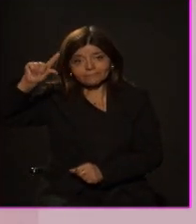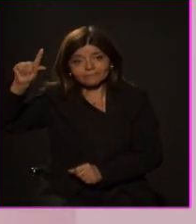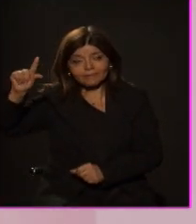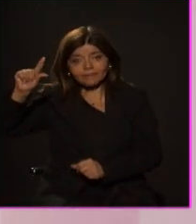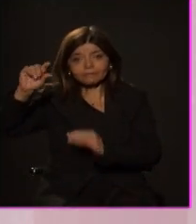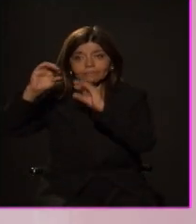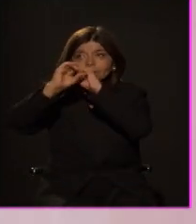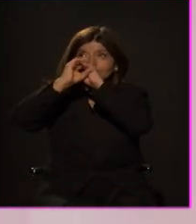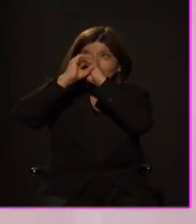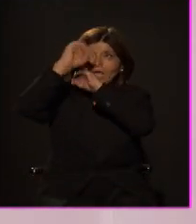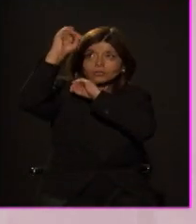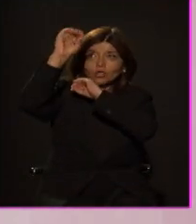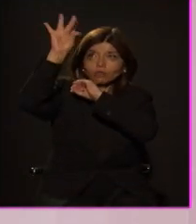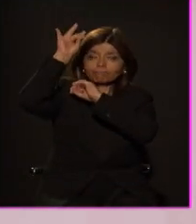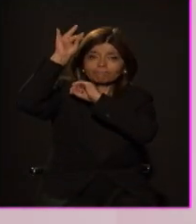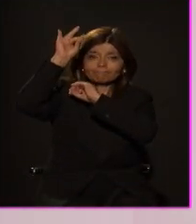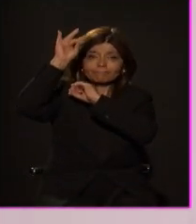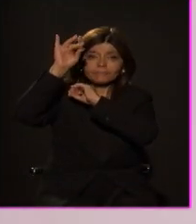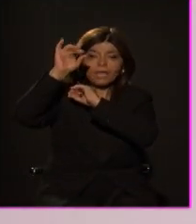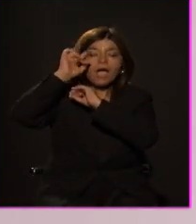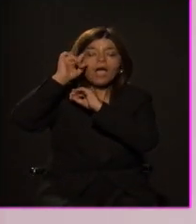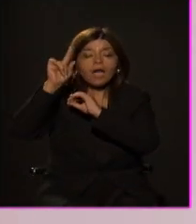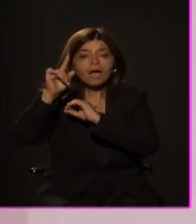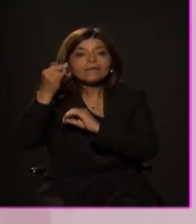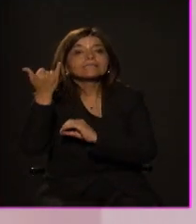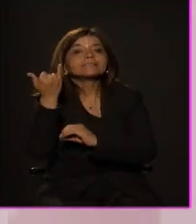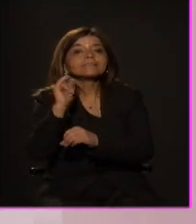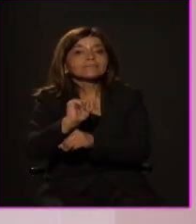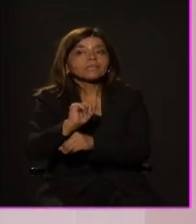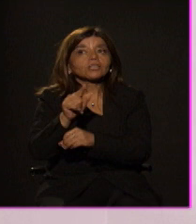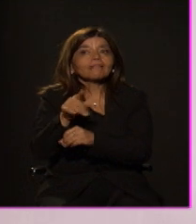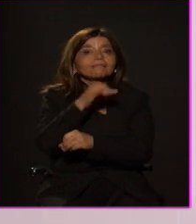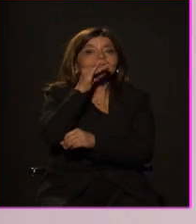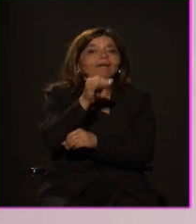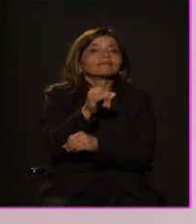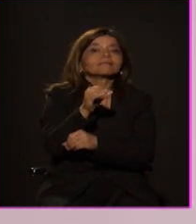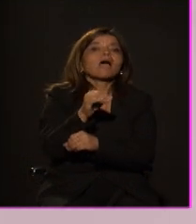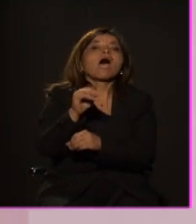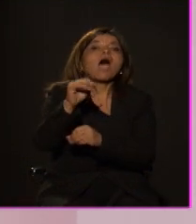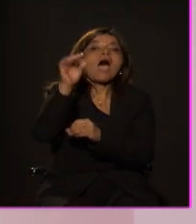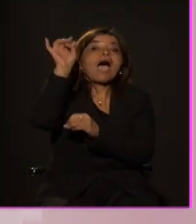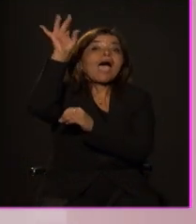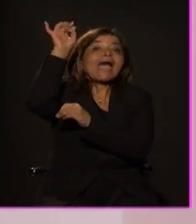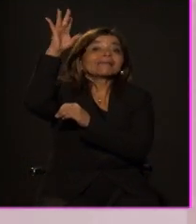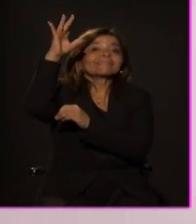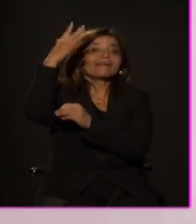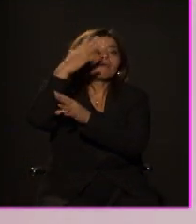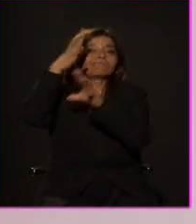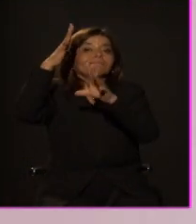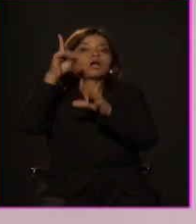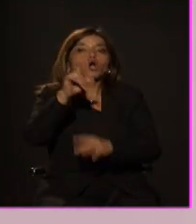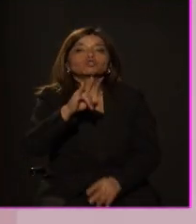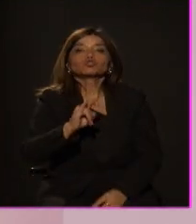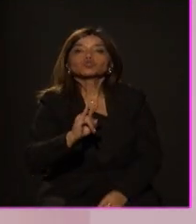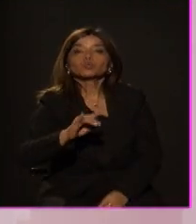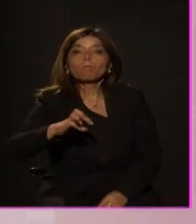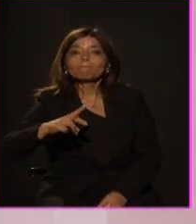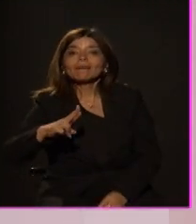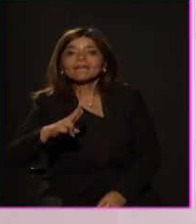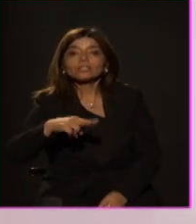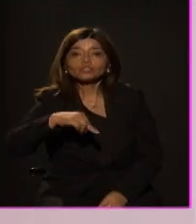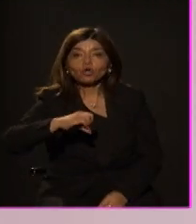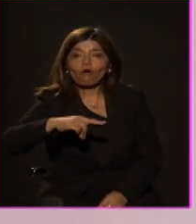Unidos. Y esto básicamente la inteligencia artificial nos dice, esto es una supernova, y entonces lo reportamos a la comunidad. Pero por supuesto esto no es tan